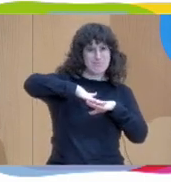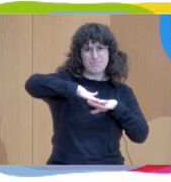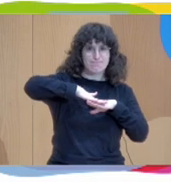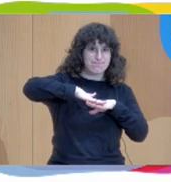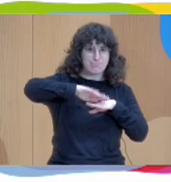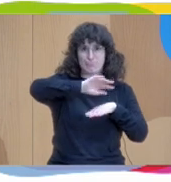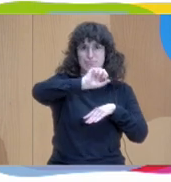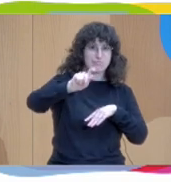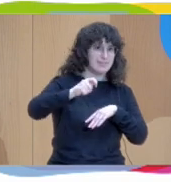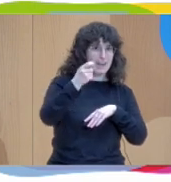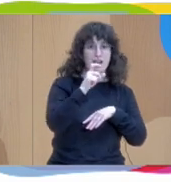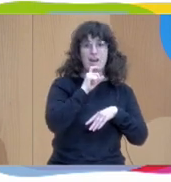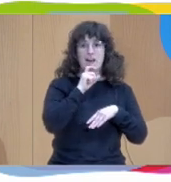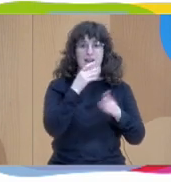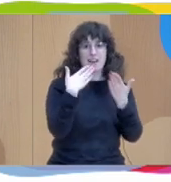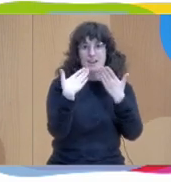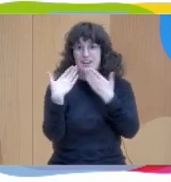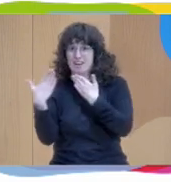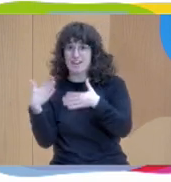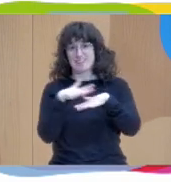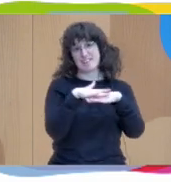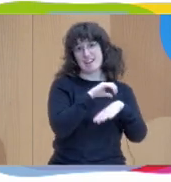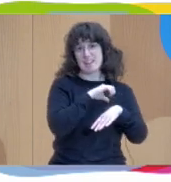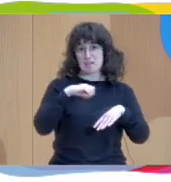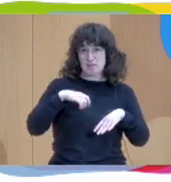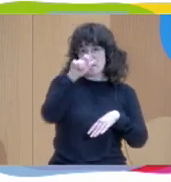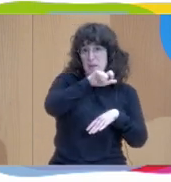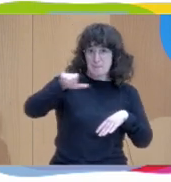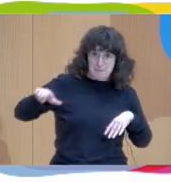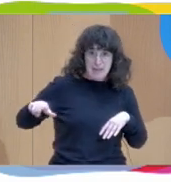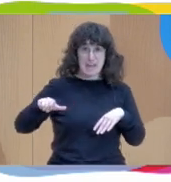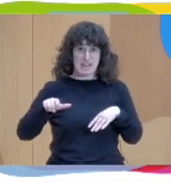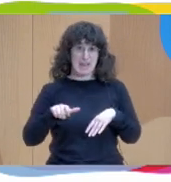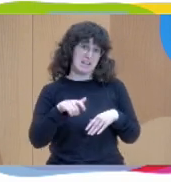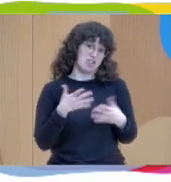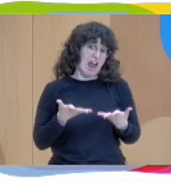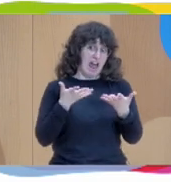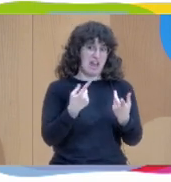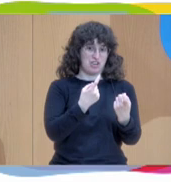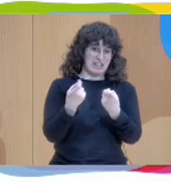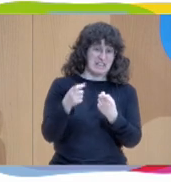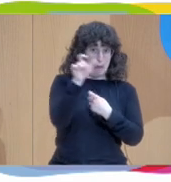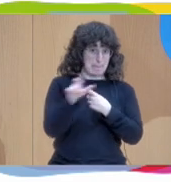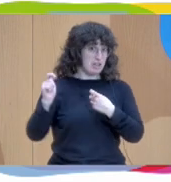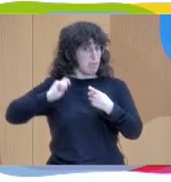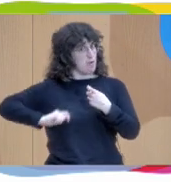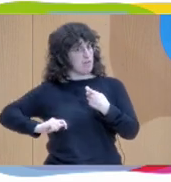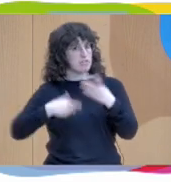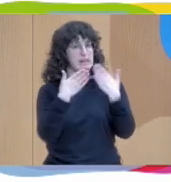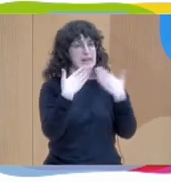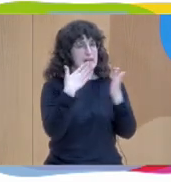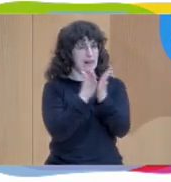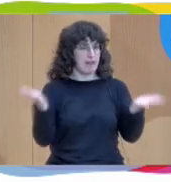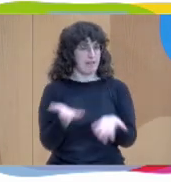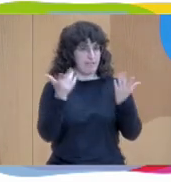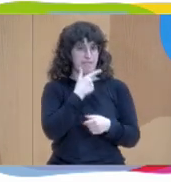redes privadas de las personas que precisan ayuda junto con Los profesionales hace además algunos años algunos compañeros